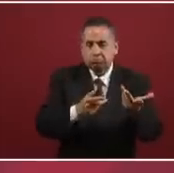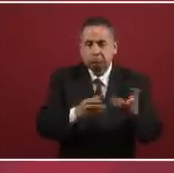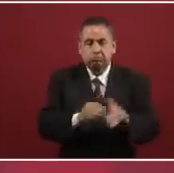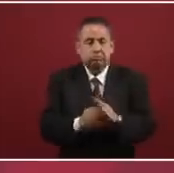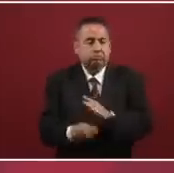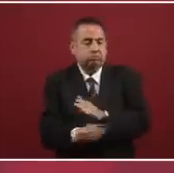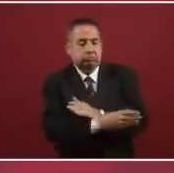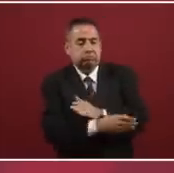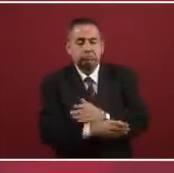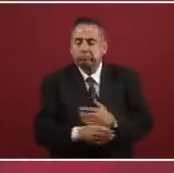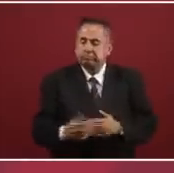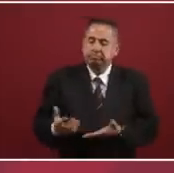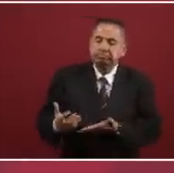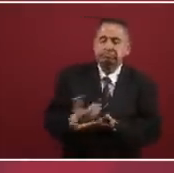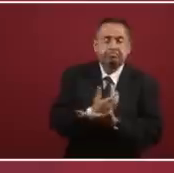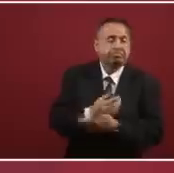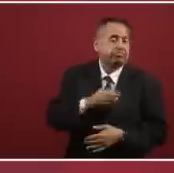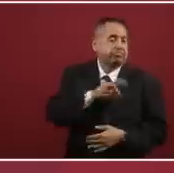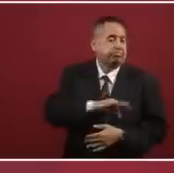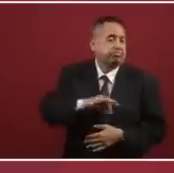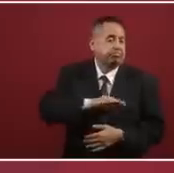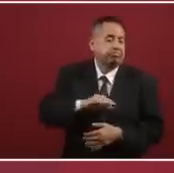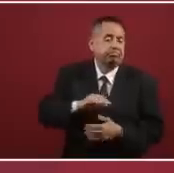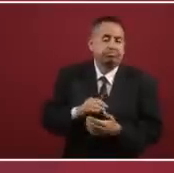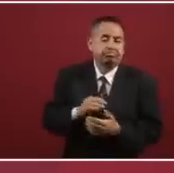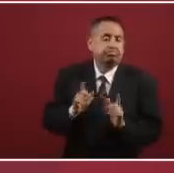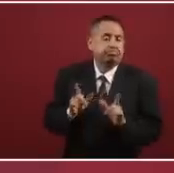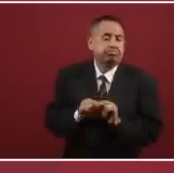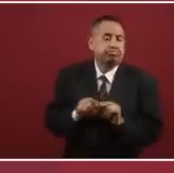a unas cuantas manos.